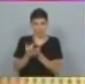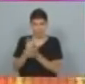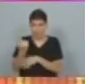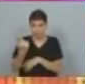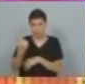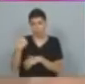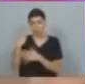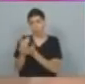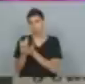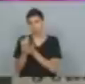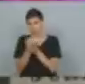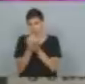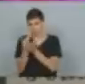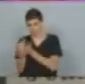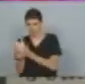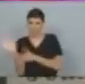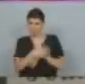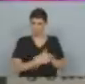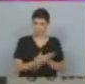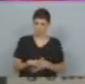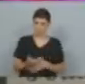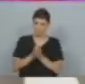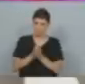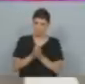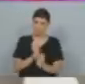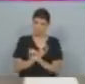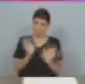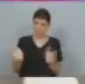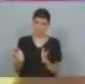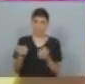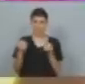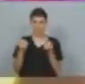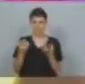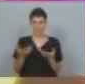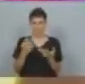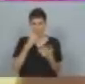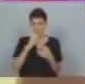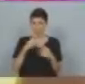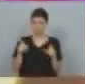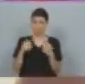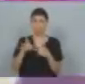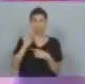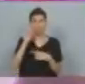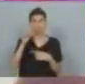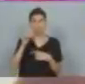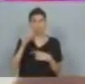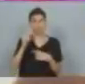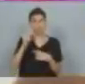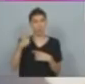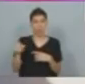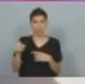los dos? Bueno, por favor, basta. Bueno, chicos, ¿qué canción eligieron de Pimpinela para cantar?